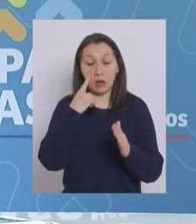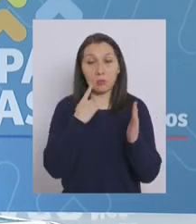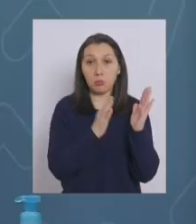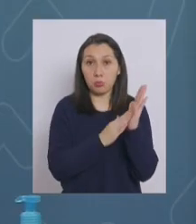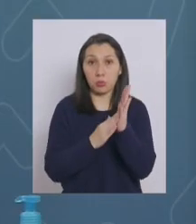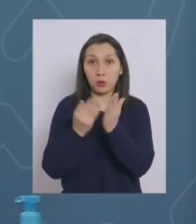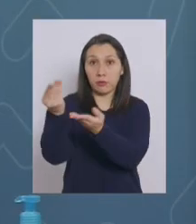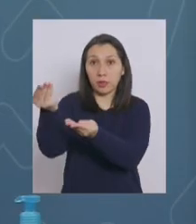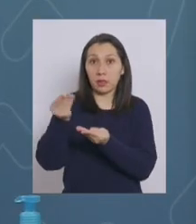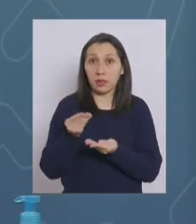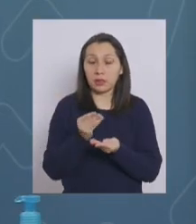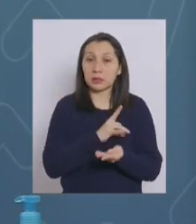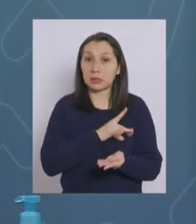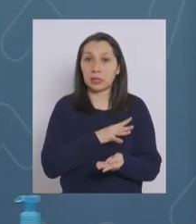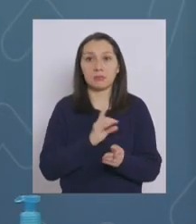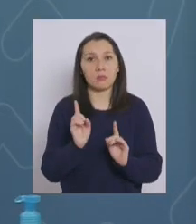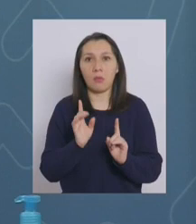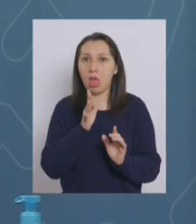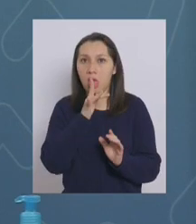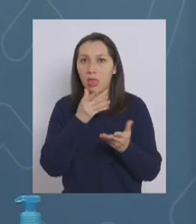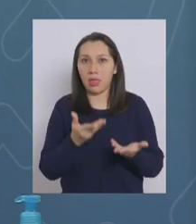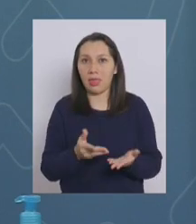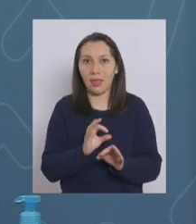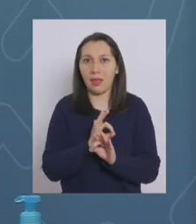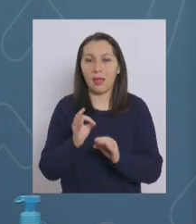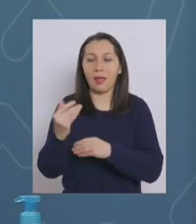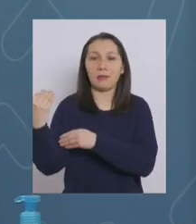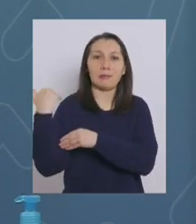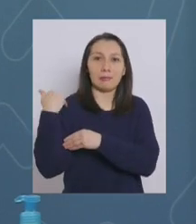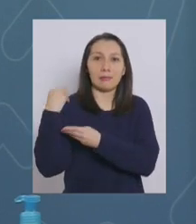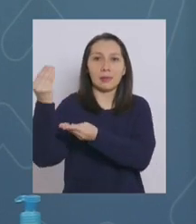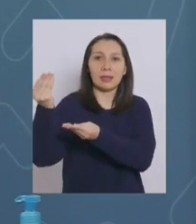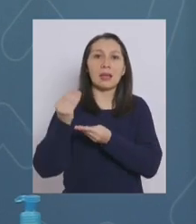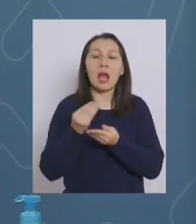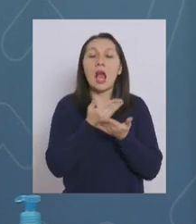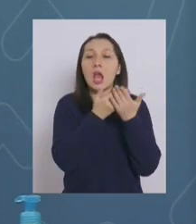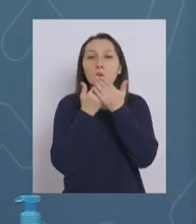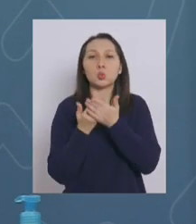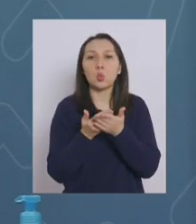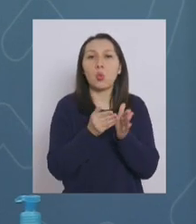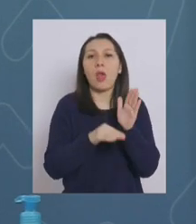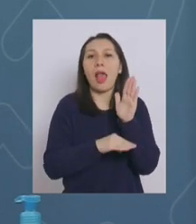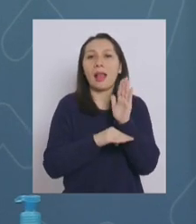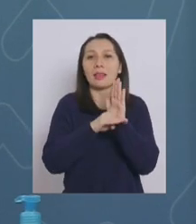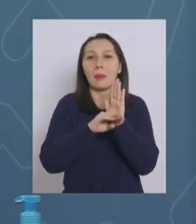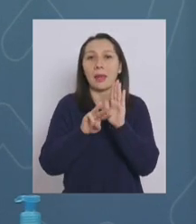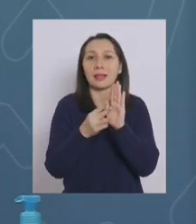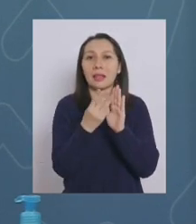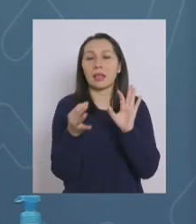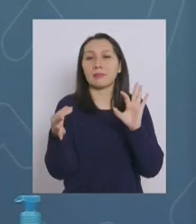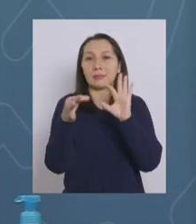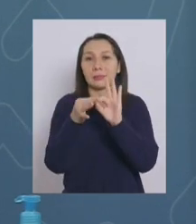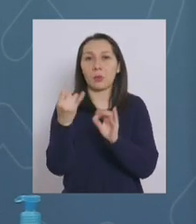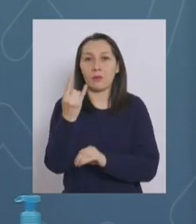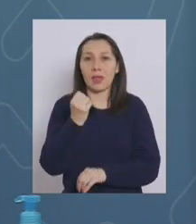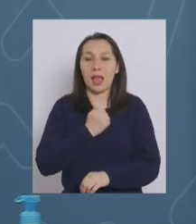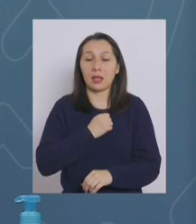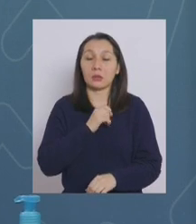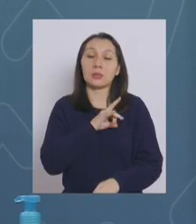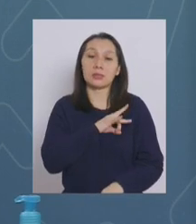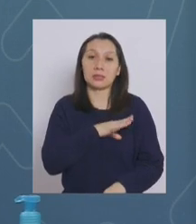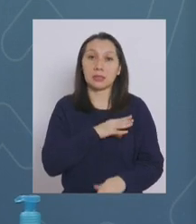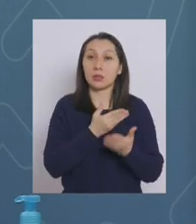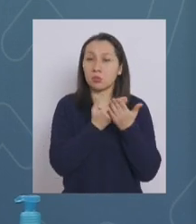antecedentes. En este momento todavía no ha presentado antecedentes sobre el estudio fase 3, que es lo que pretende hacer con la Universidad Católica acá en Chile.